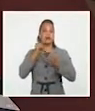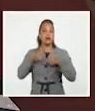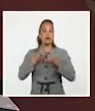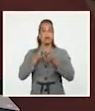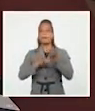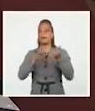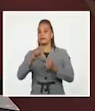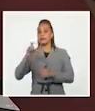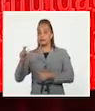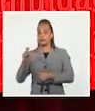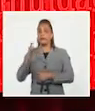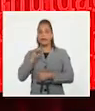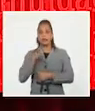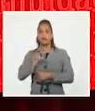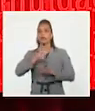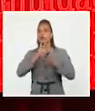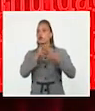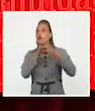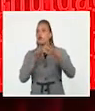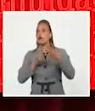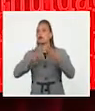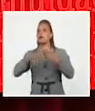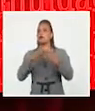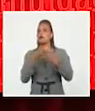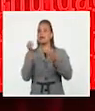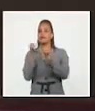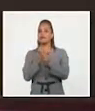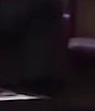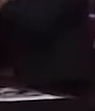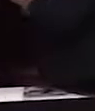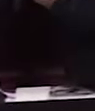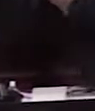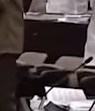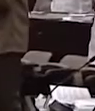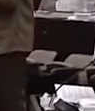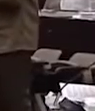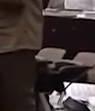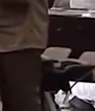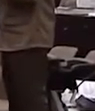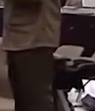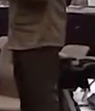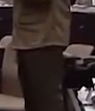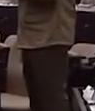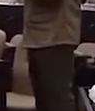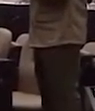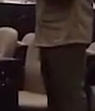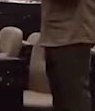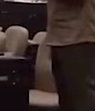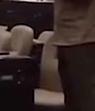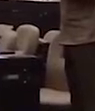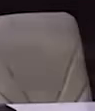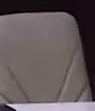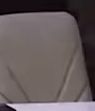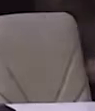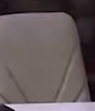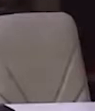está nada más y nada menos que el retiro de la actividad como